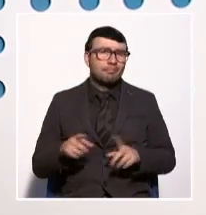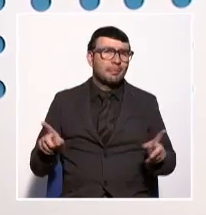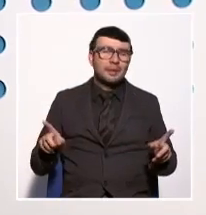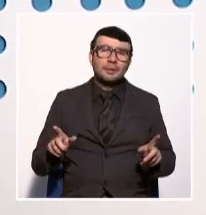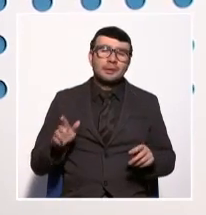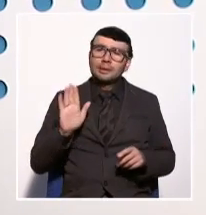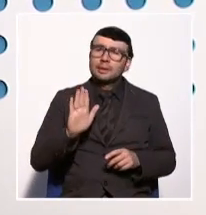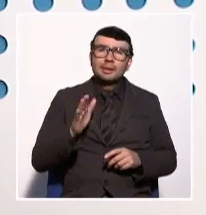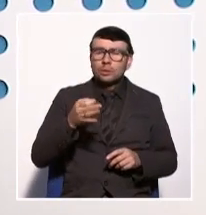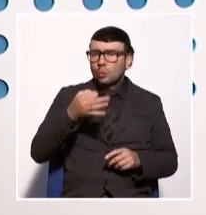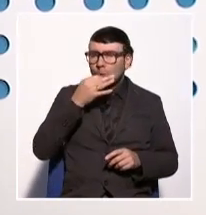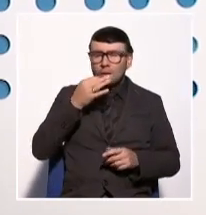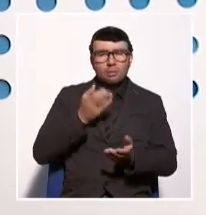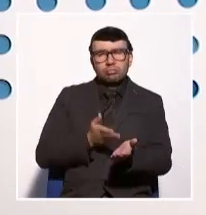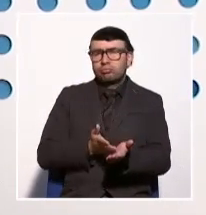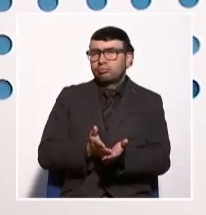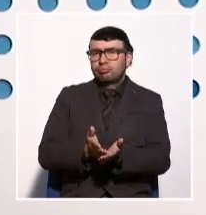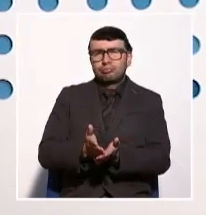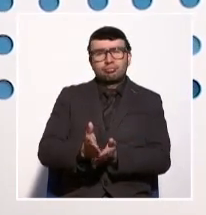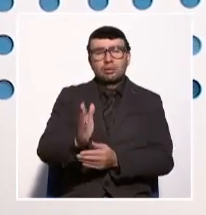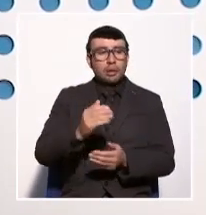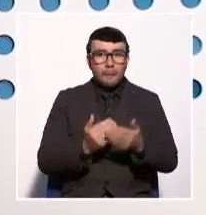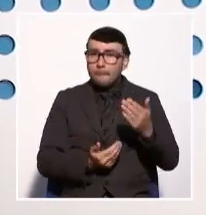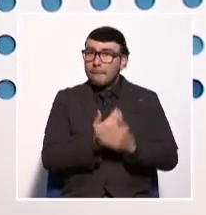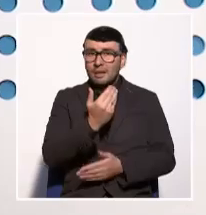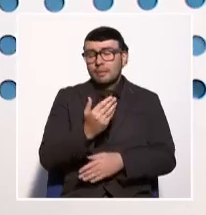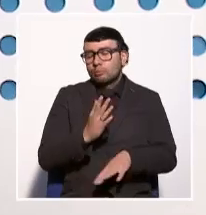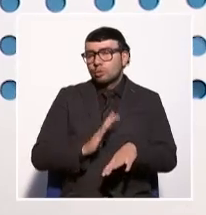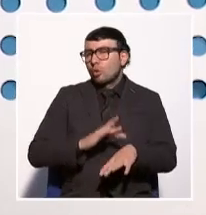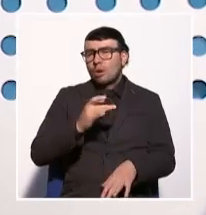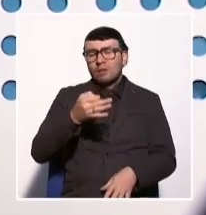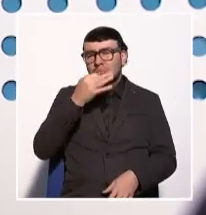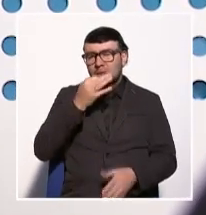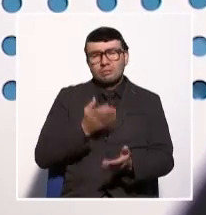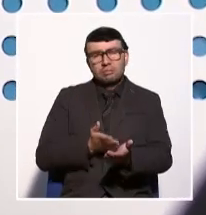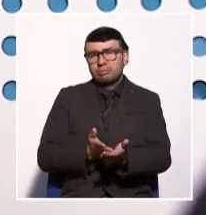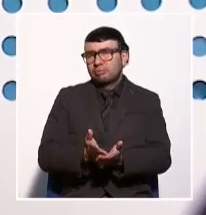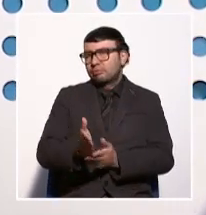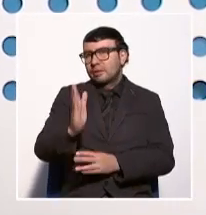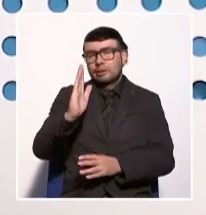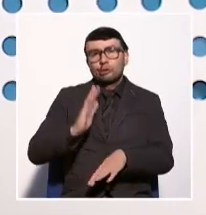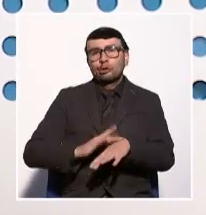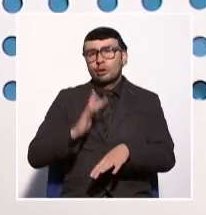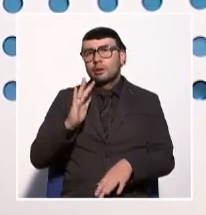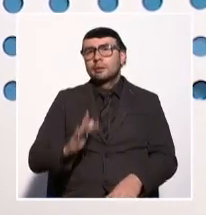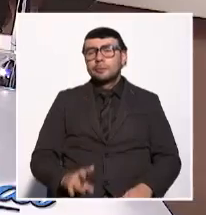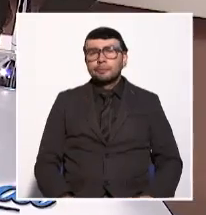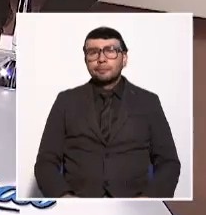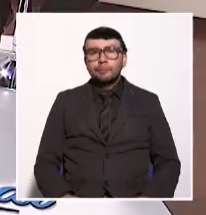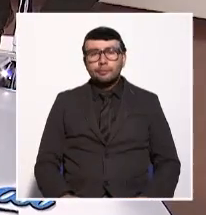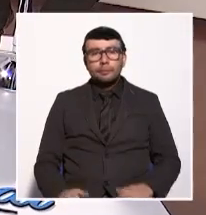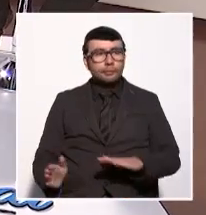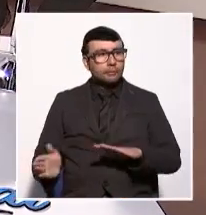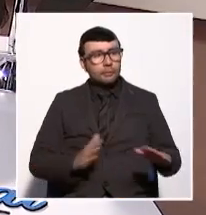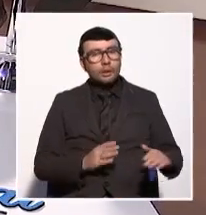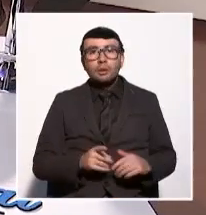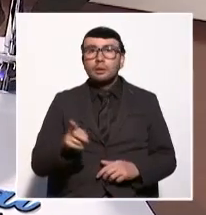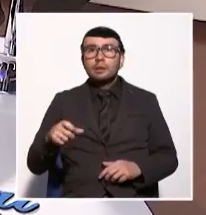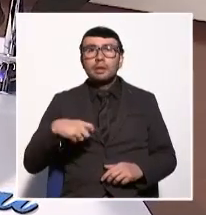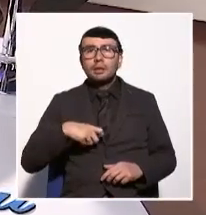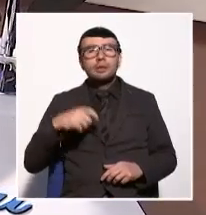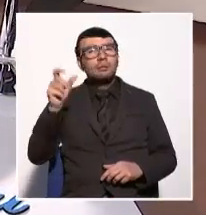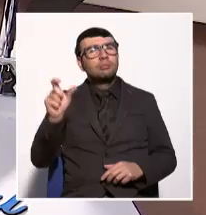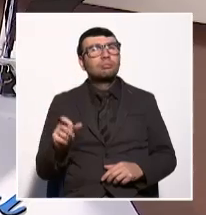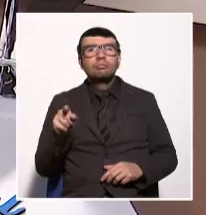es un medicamento que una vez iniciado prácticamente hay que tomarlo el depor siempre bueno creo que tenemos un caso clínico